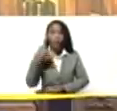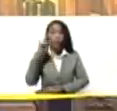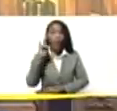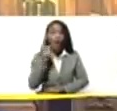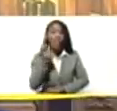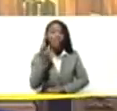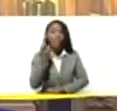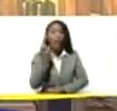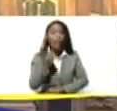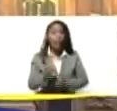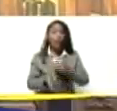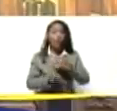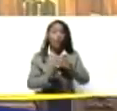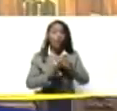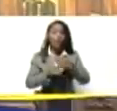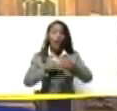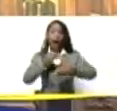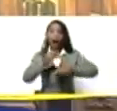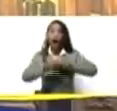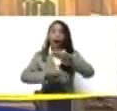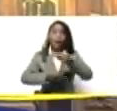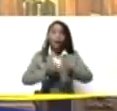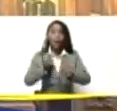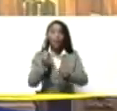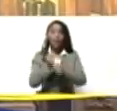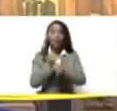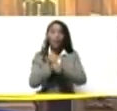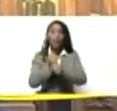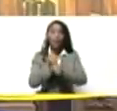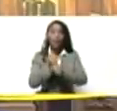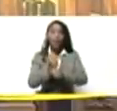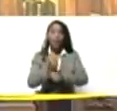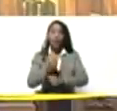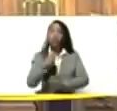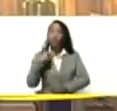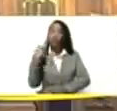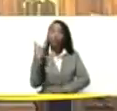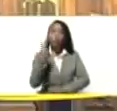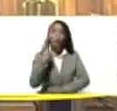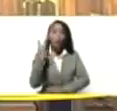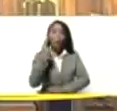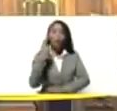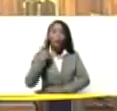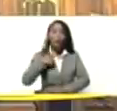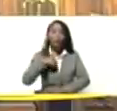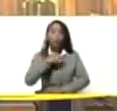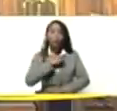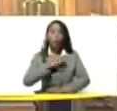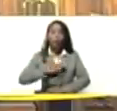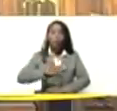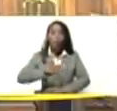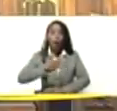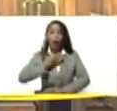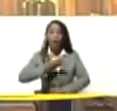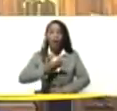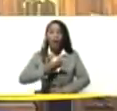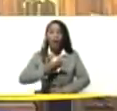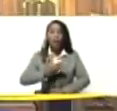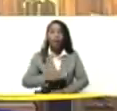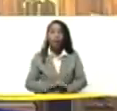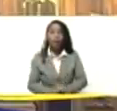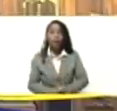y hace dos días tuve el placer de estrechar la mano de saludar personalmente